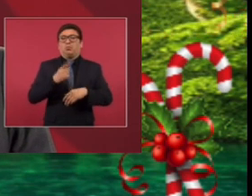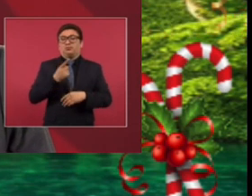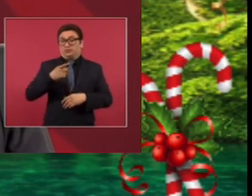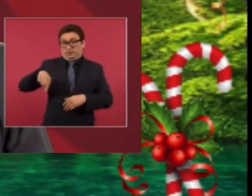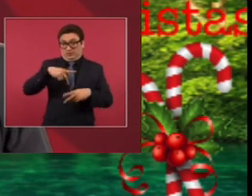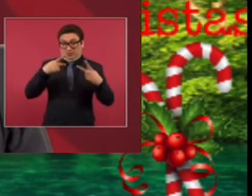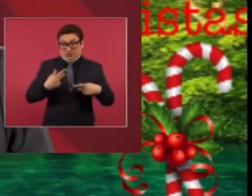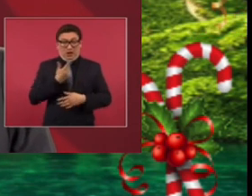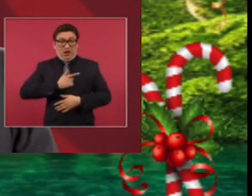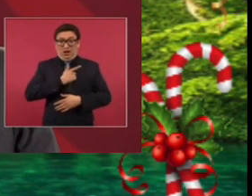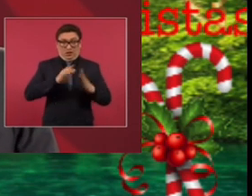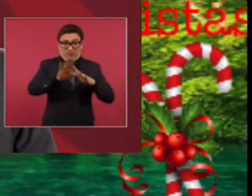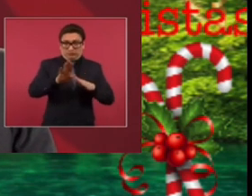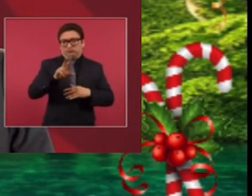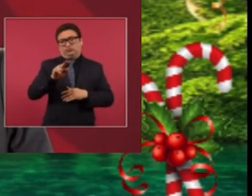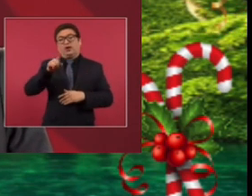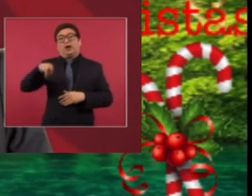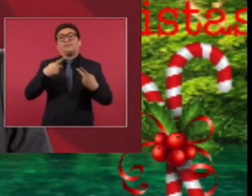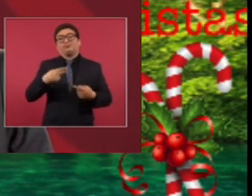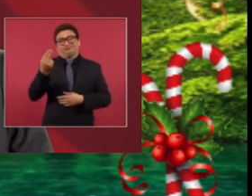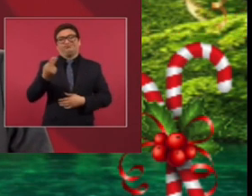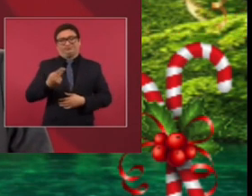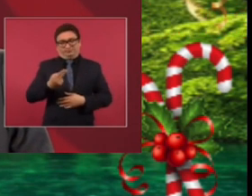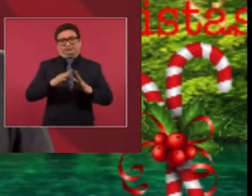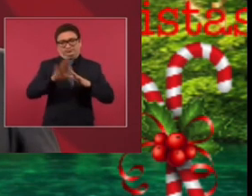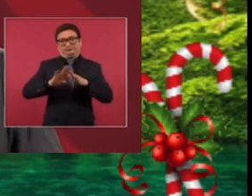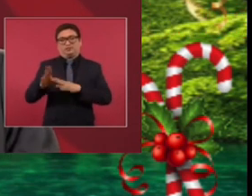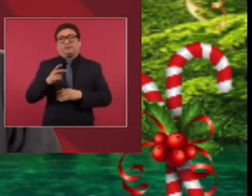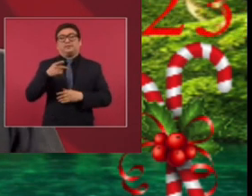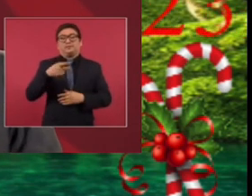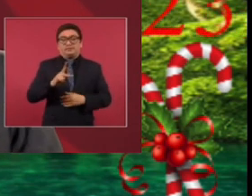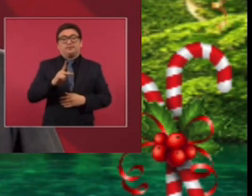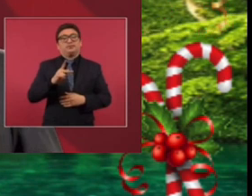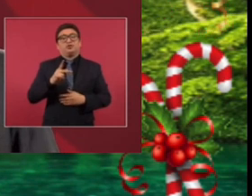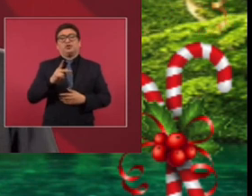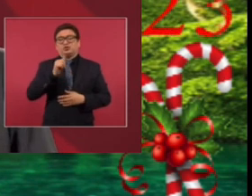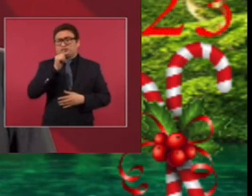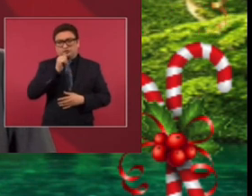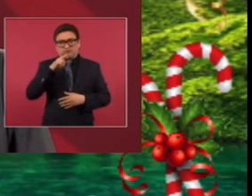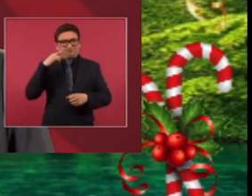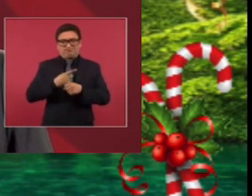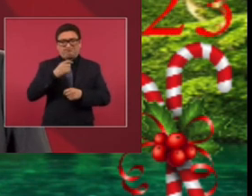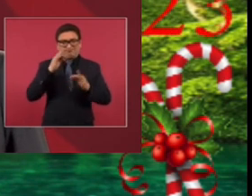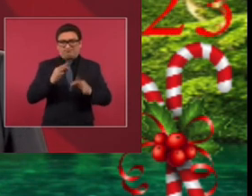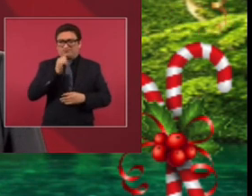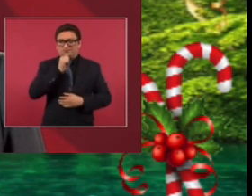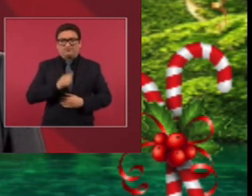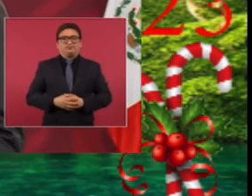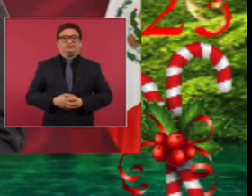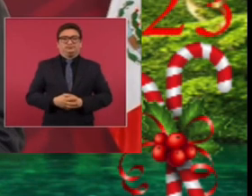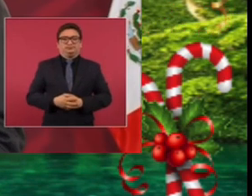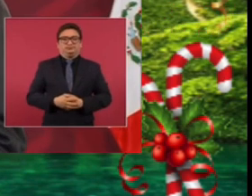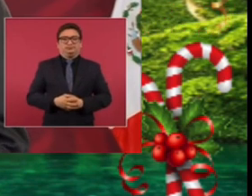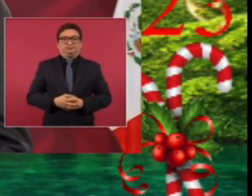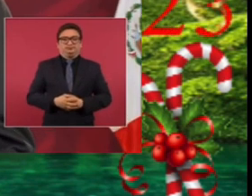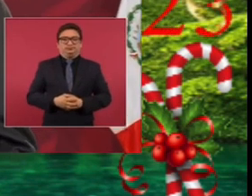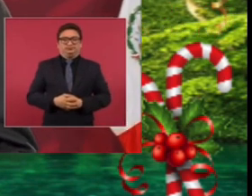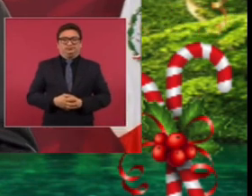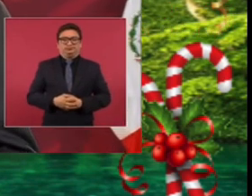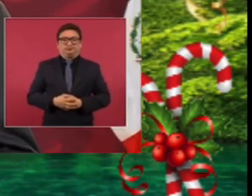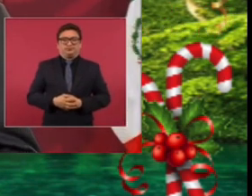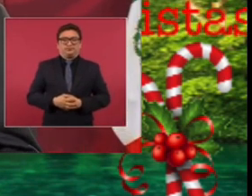emigrando. Que hay que atender las causas. Sí, güey, tienes atendiendo las causas 4 años y la gente sigue emigrando para